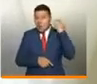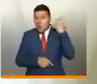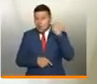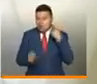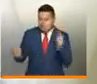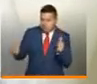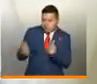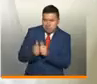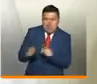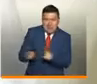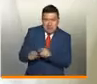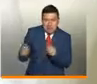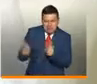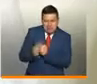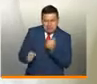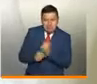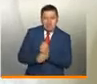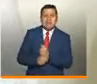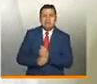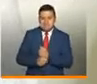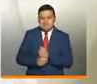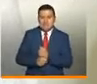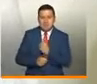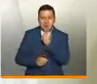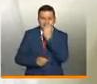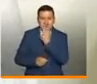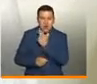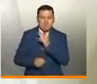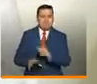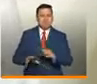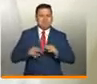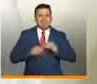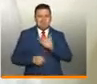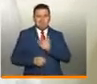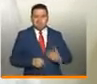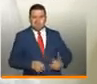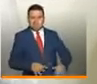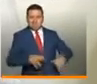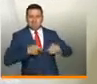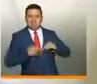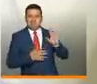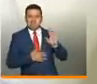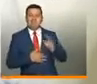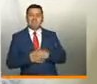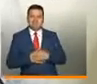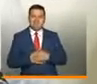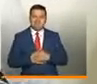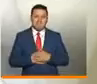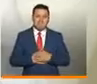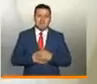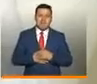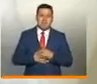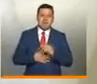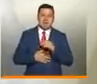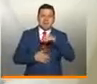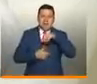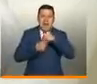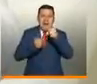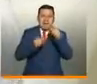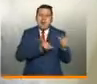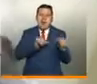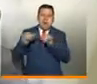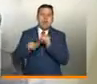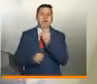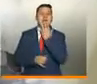a hacer, presidente, es un compromiso que asumimos con usted, el Israel de Colombia, que